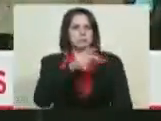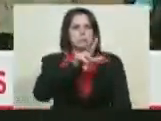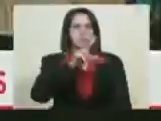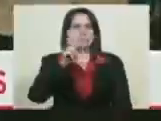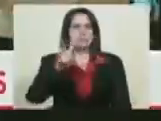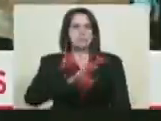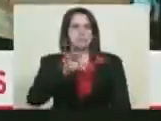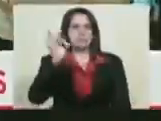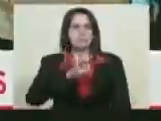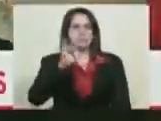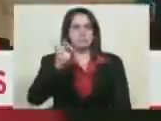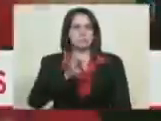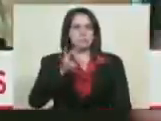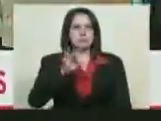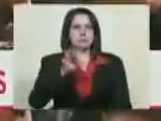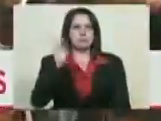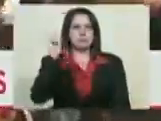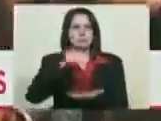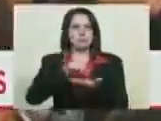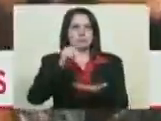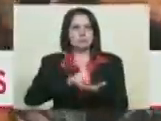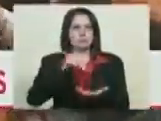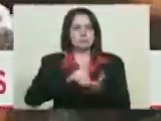47.32% con la asistencia de